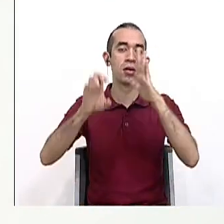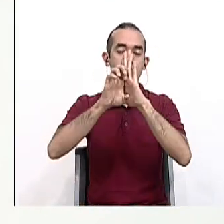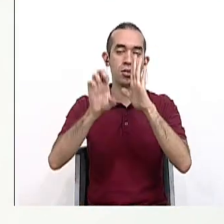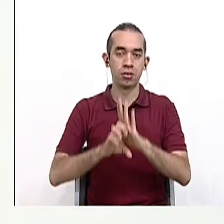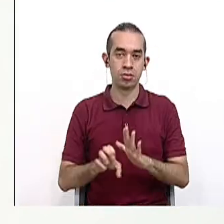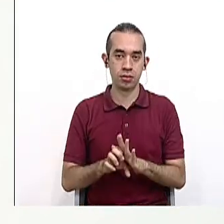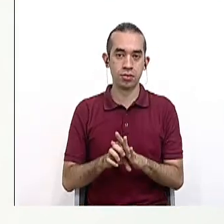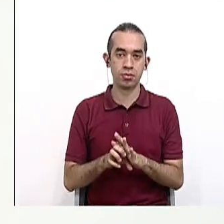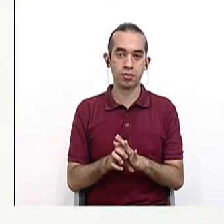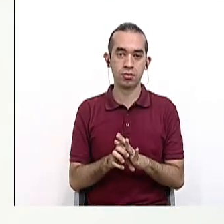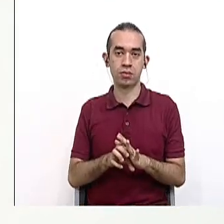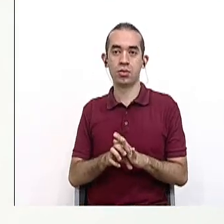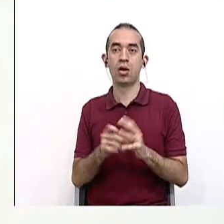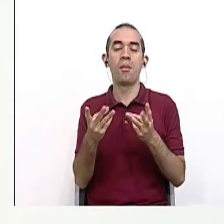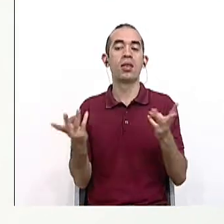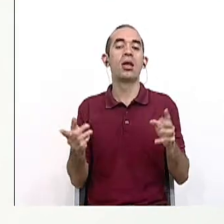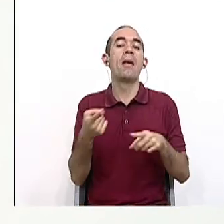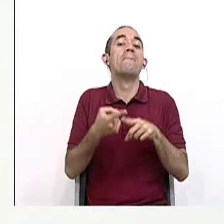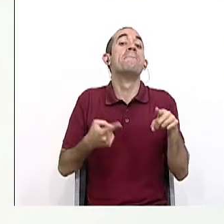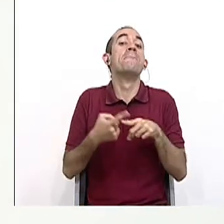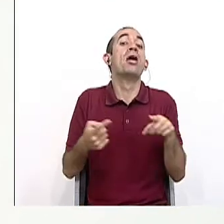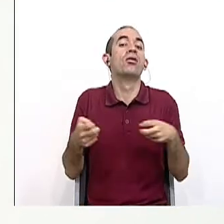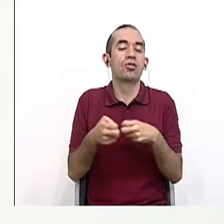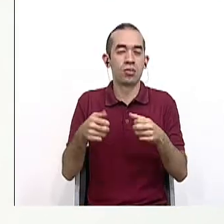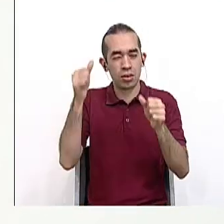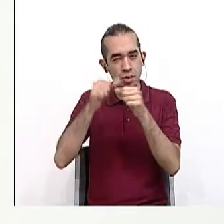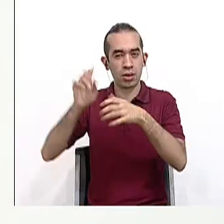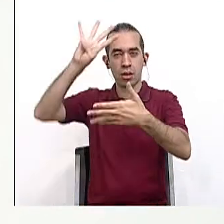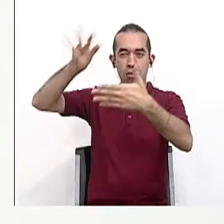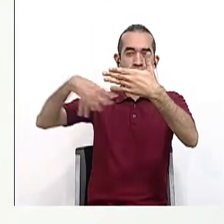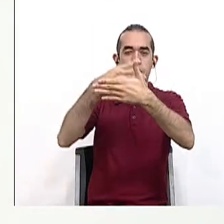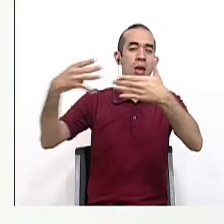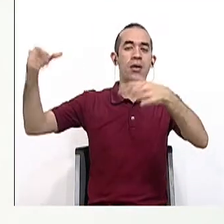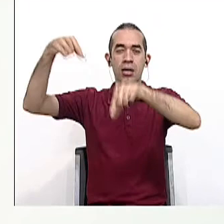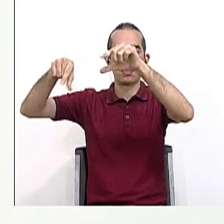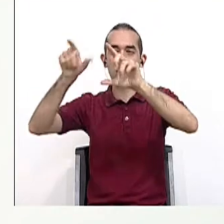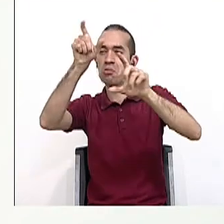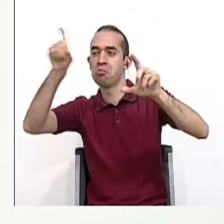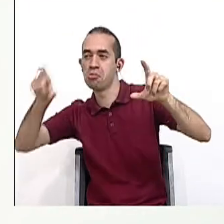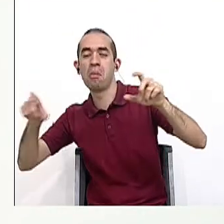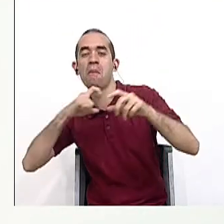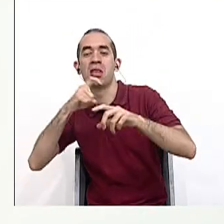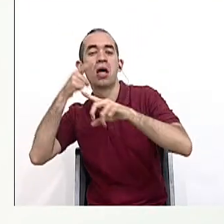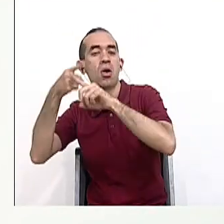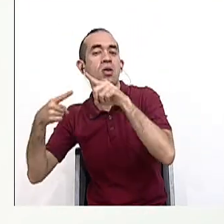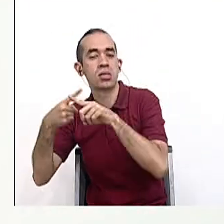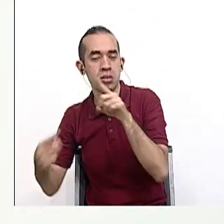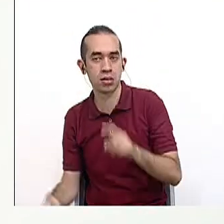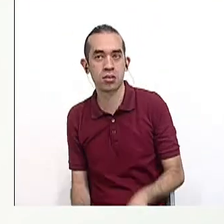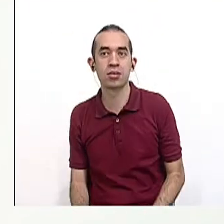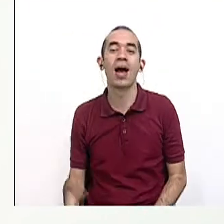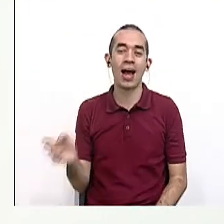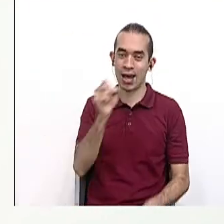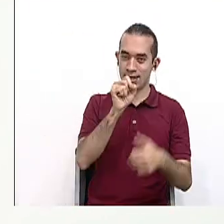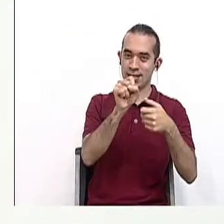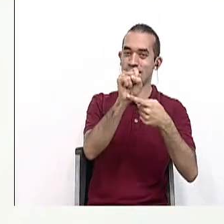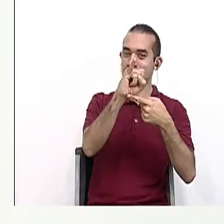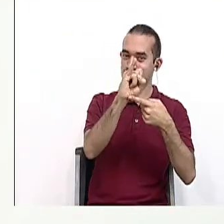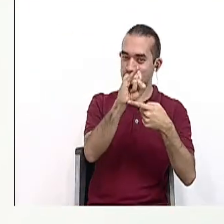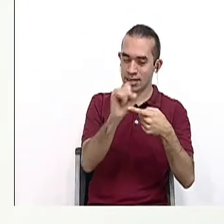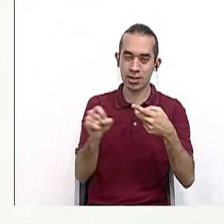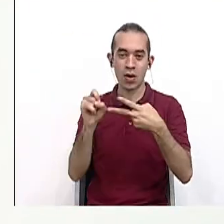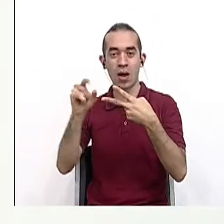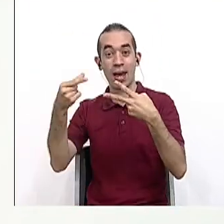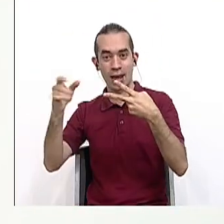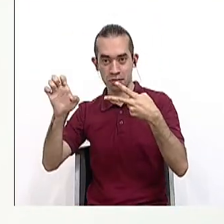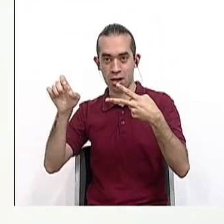materiales semiconductores? Que en la tabla periódica los llamamos metaloides. Claro, el silicio y el germanio, muy